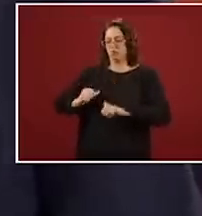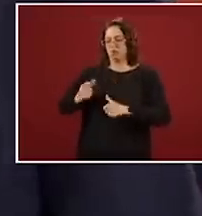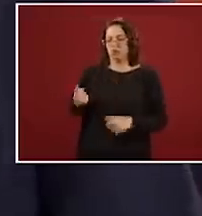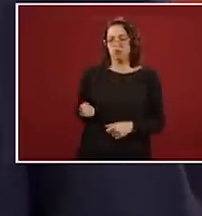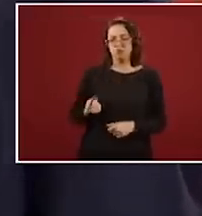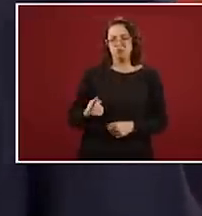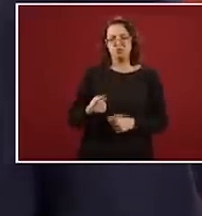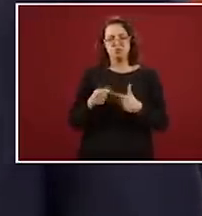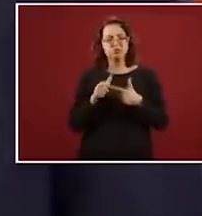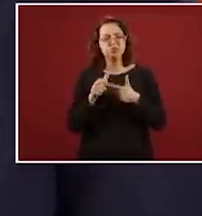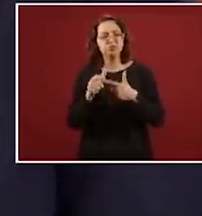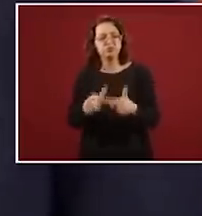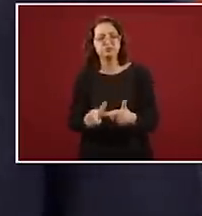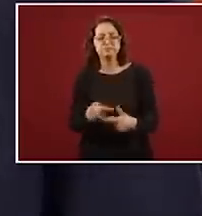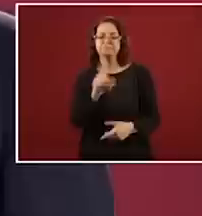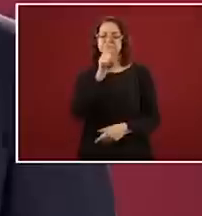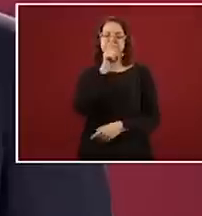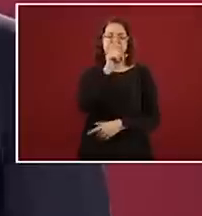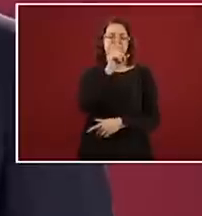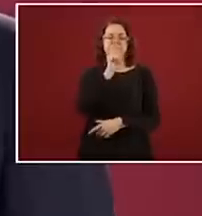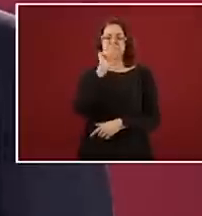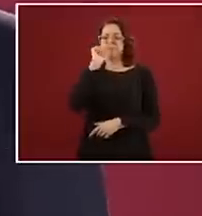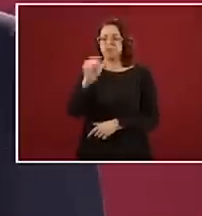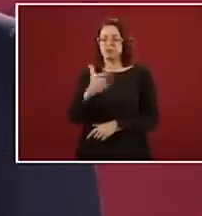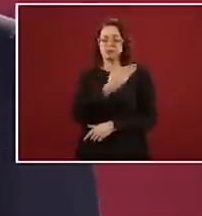nada. Yo entrego